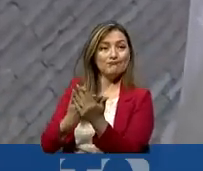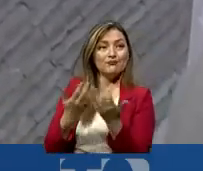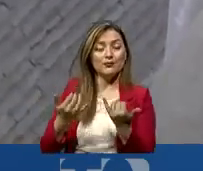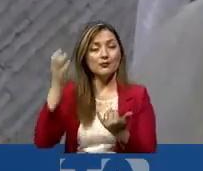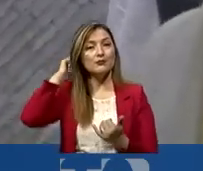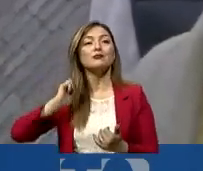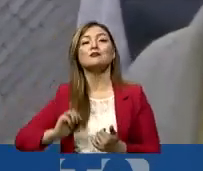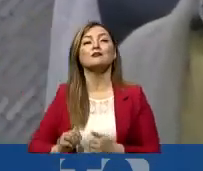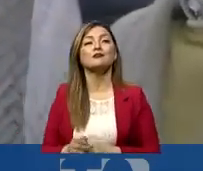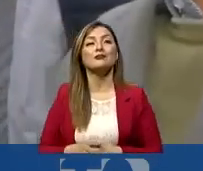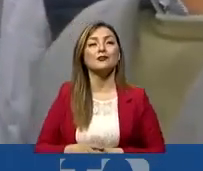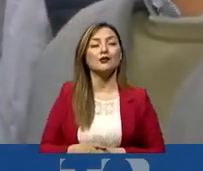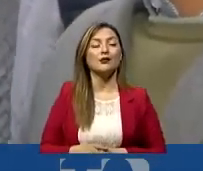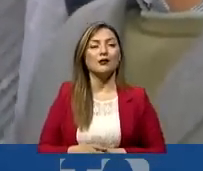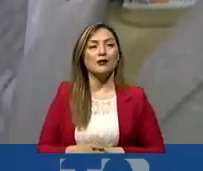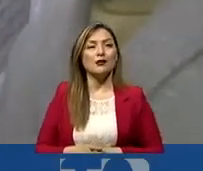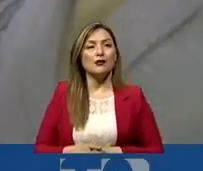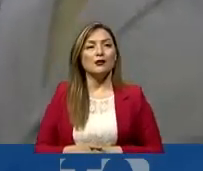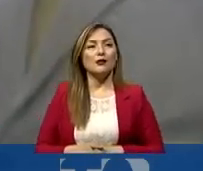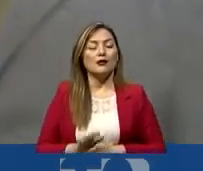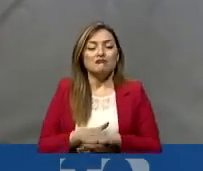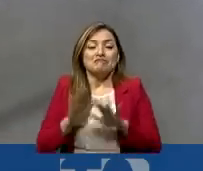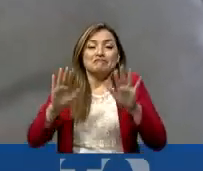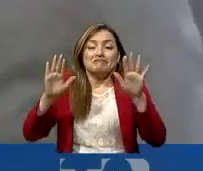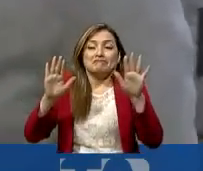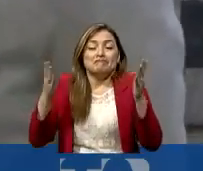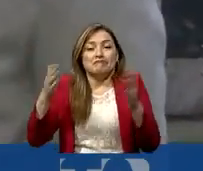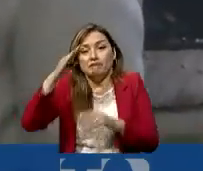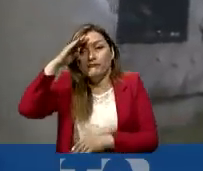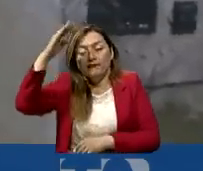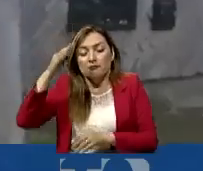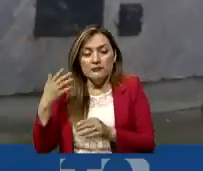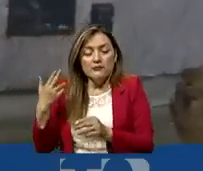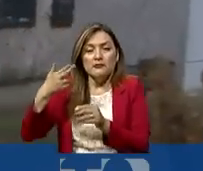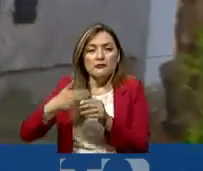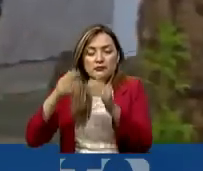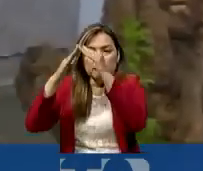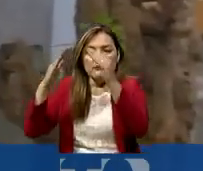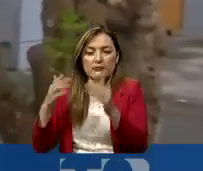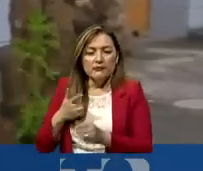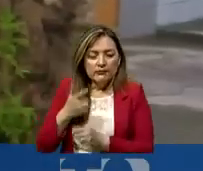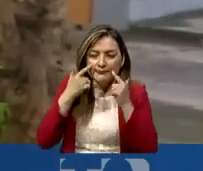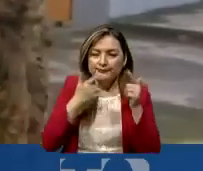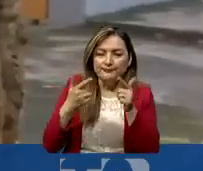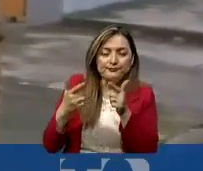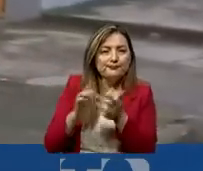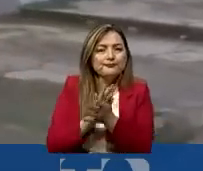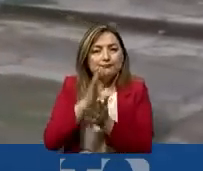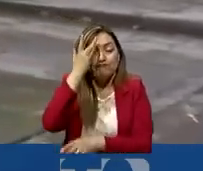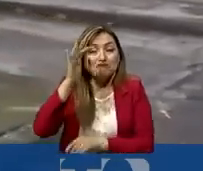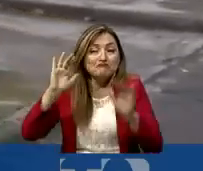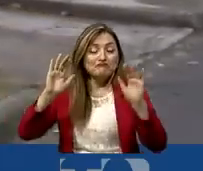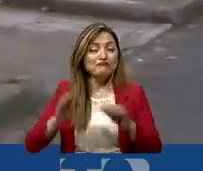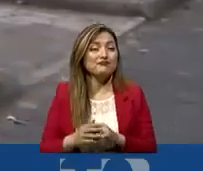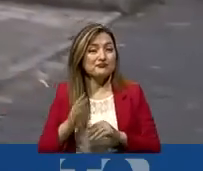ese recurso, entonces no sé cuál es la razón por la cual no se reimplementa esta medida, porque en